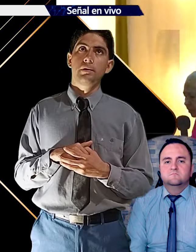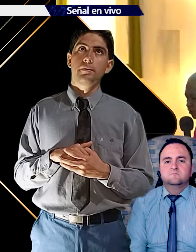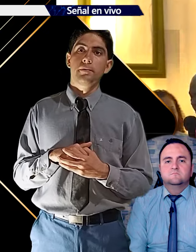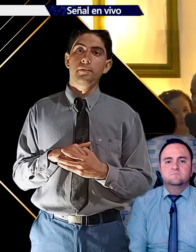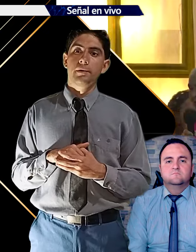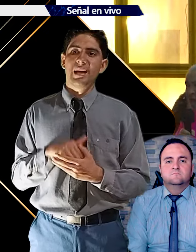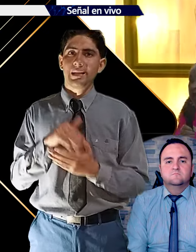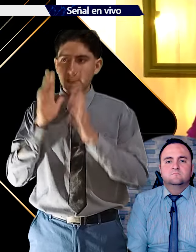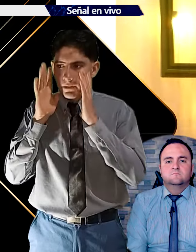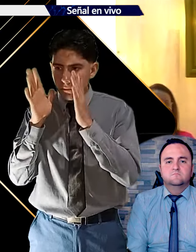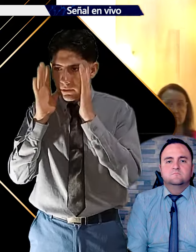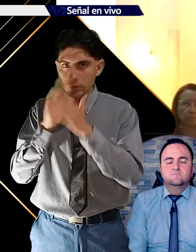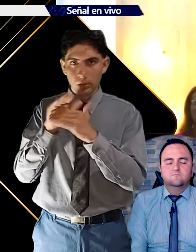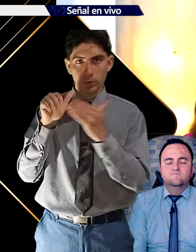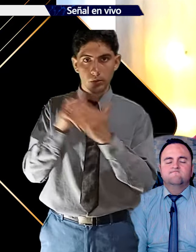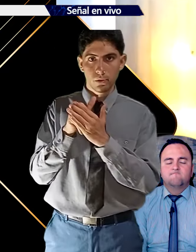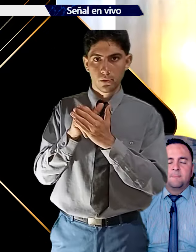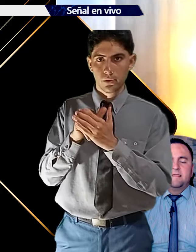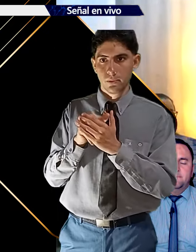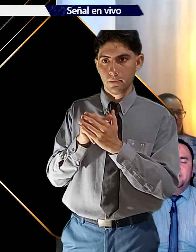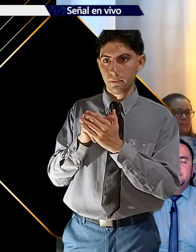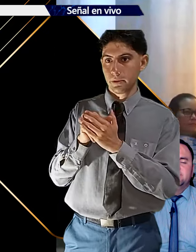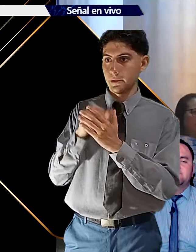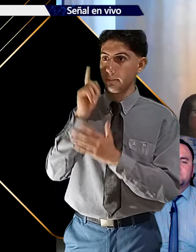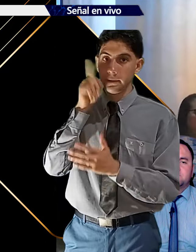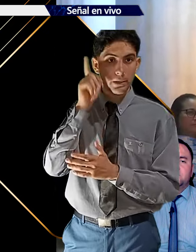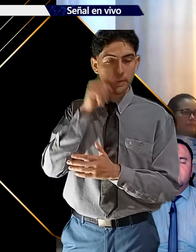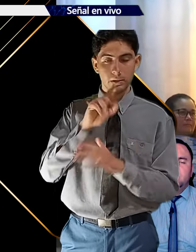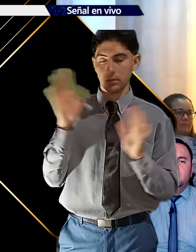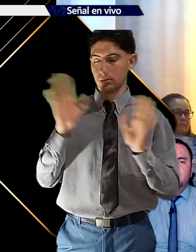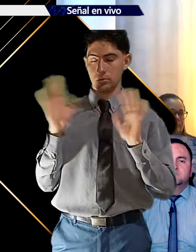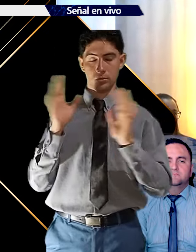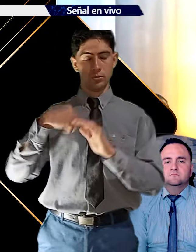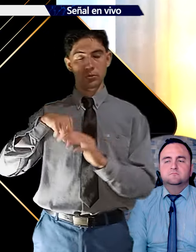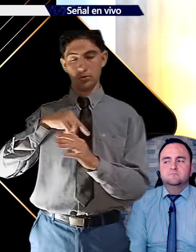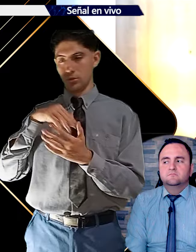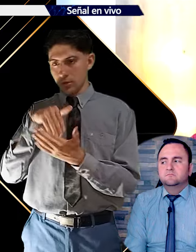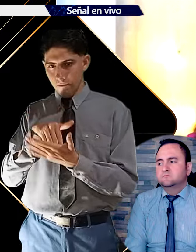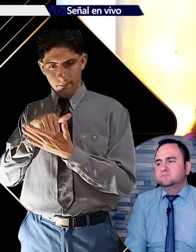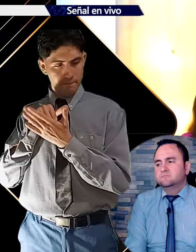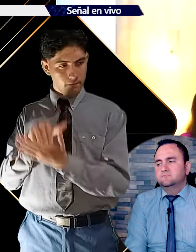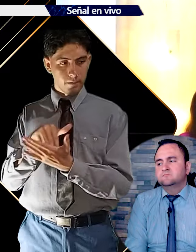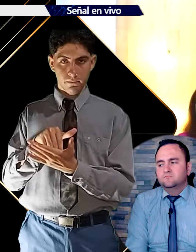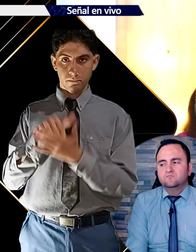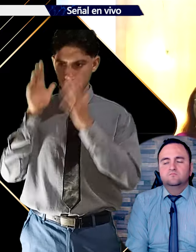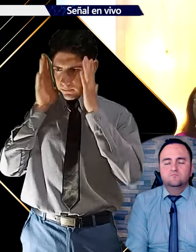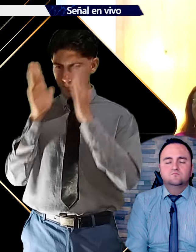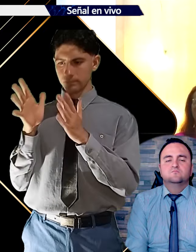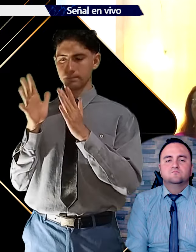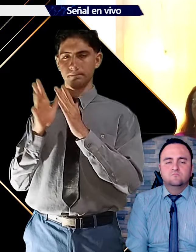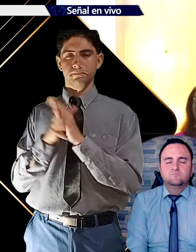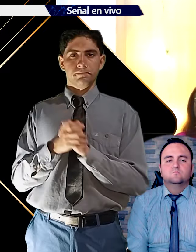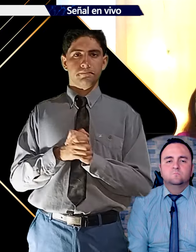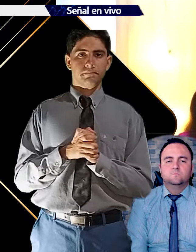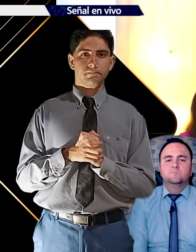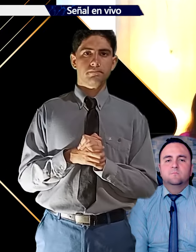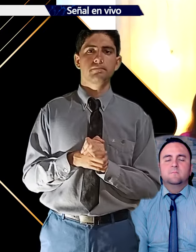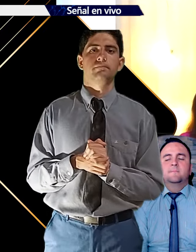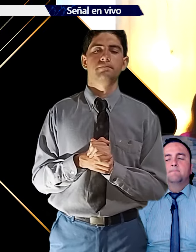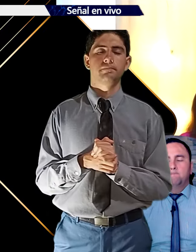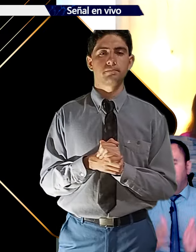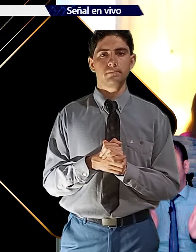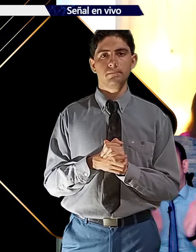cosa y otra y otra y otra, el enemigo va acumulando y hasta que menos piensa, destruye su hijo, acaba, porque no hay una mamá que esté pendiente. Levántate como una